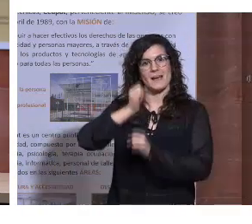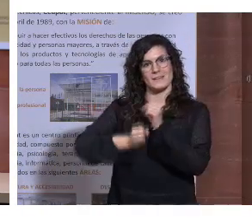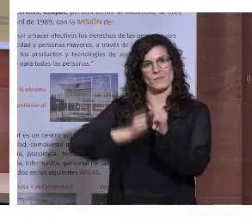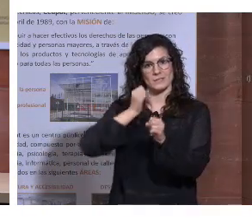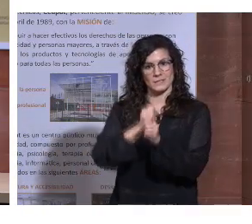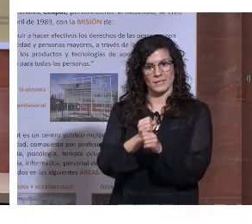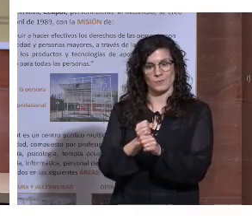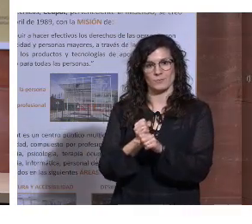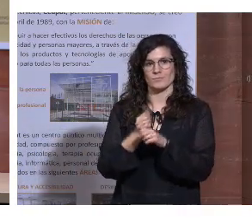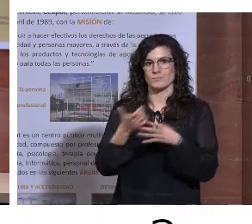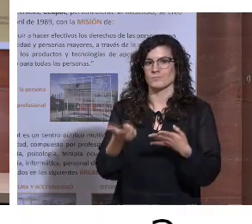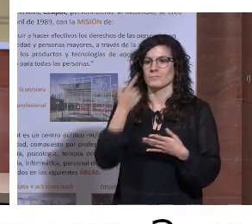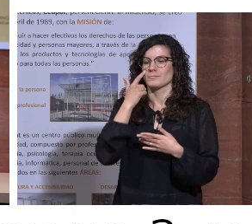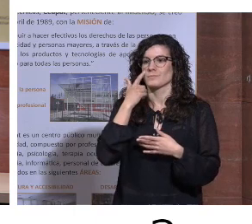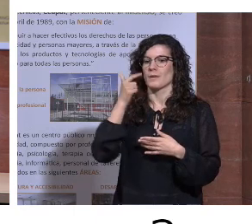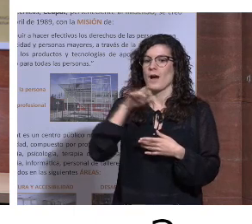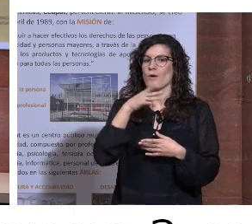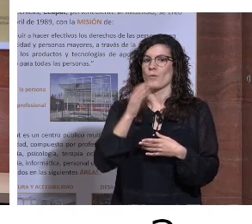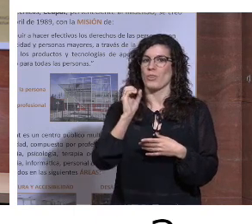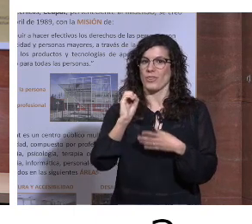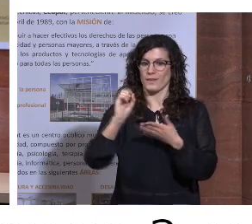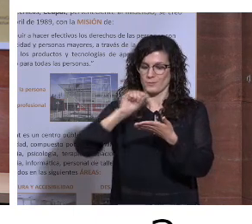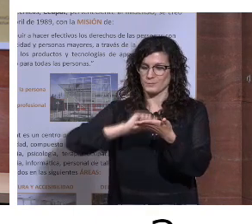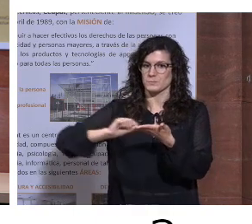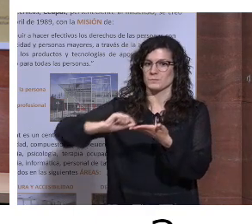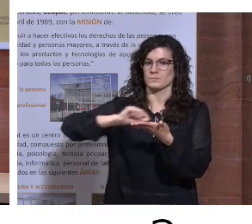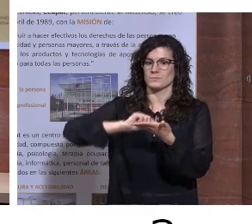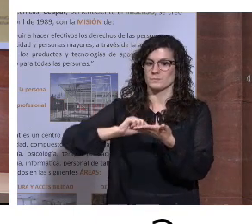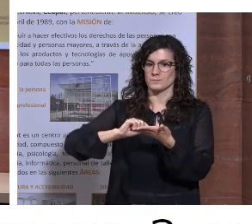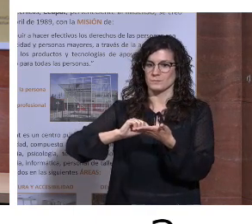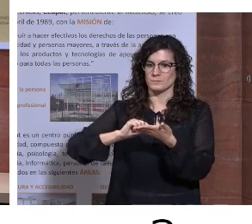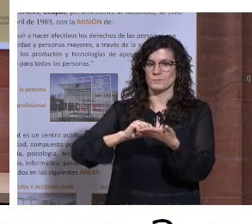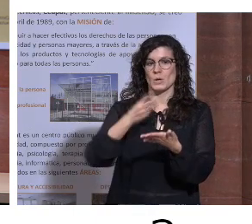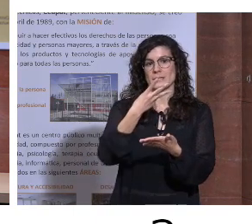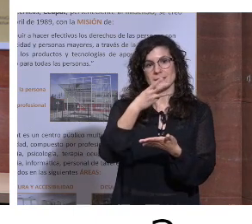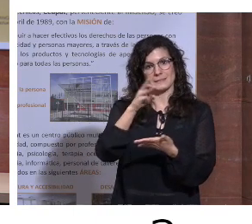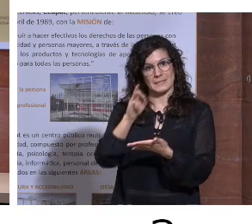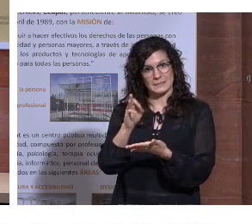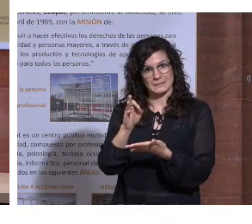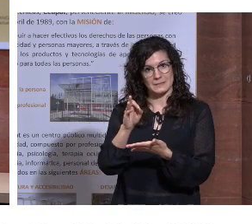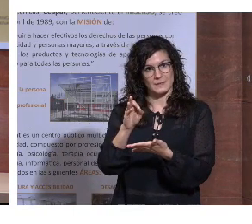Pero vamos a poner aquí un 0, 30